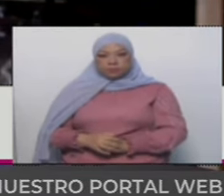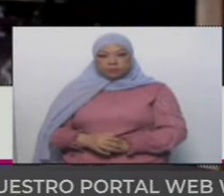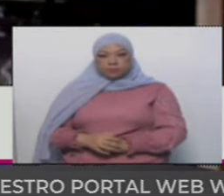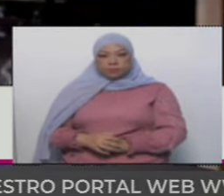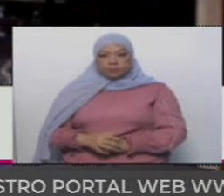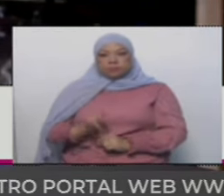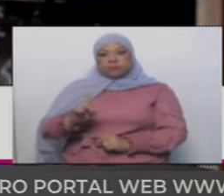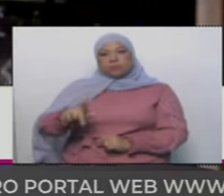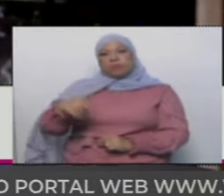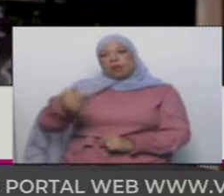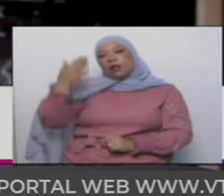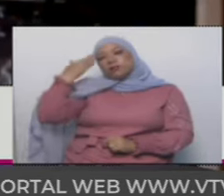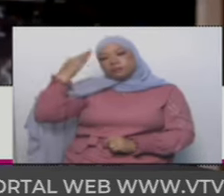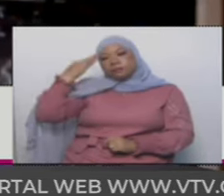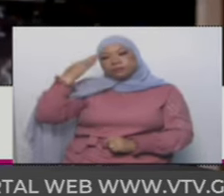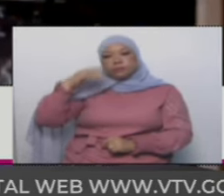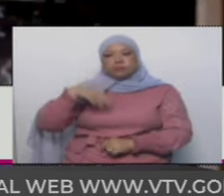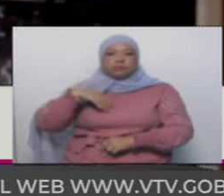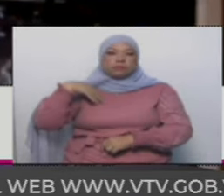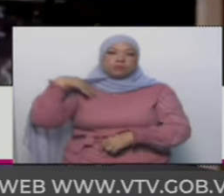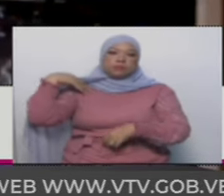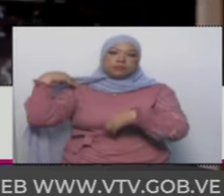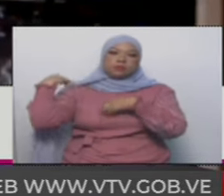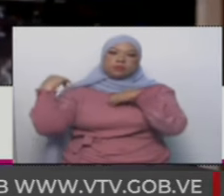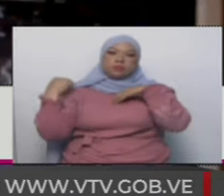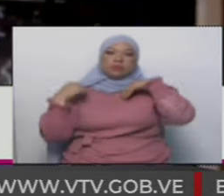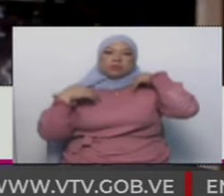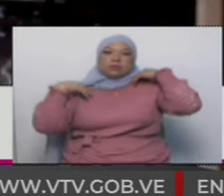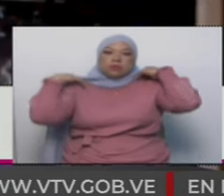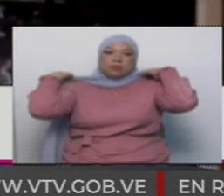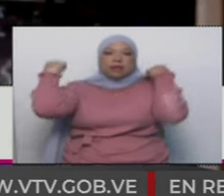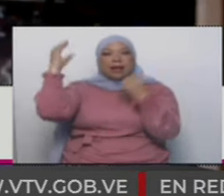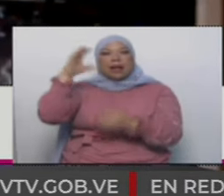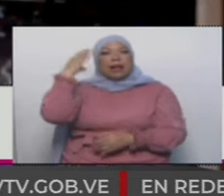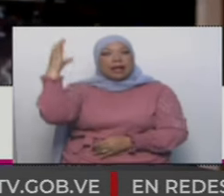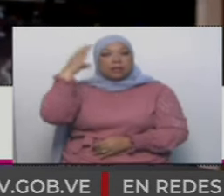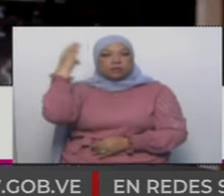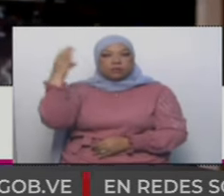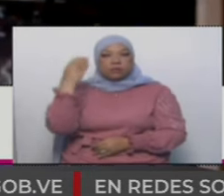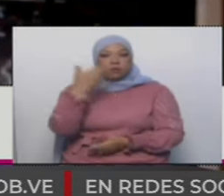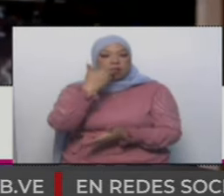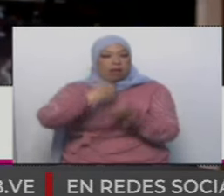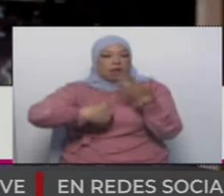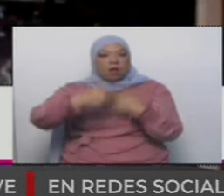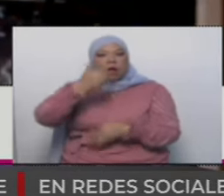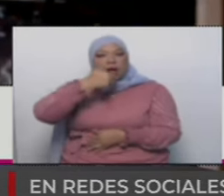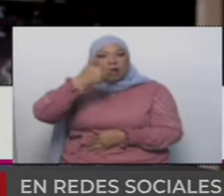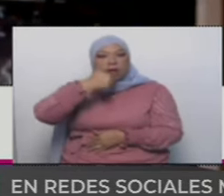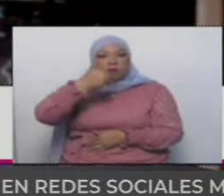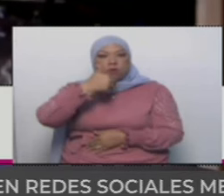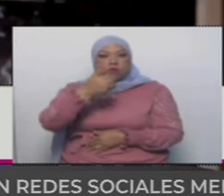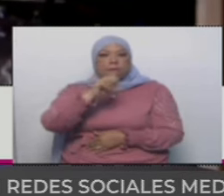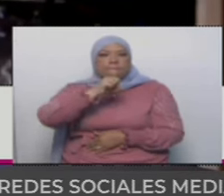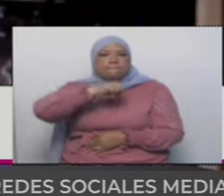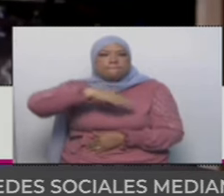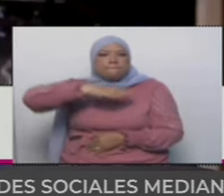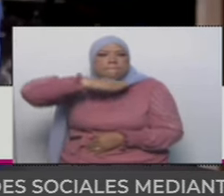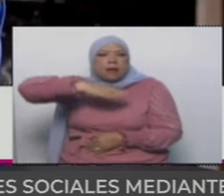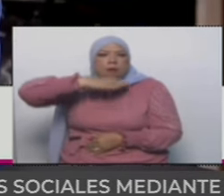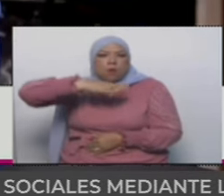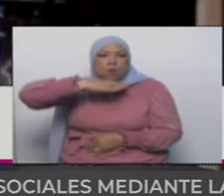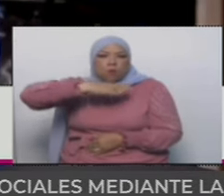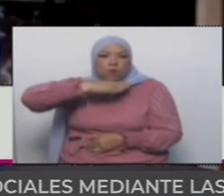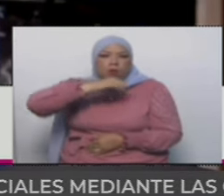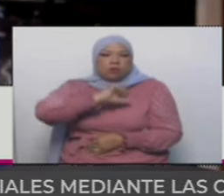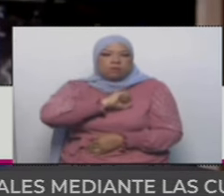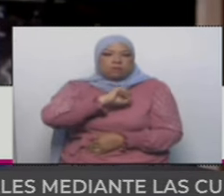Después se supo. ¿Cómo se supo? Porque el canciller de Holanda sacó una carta, enojado, molesto por la cobardía